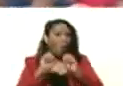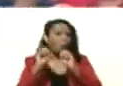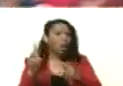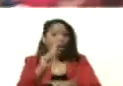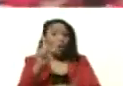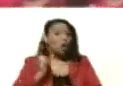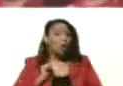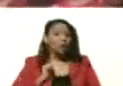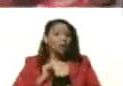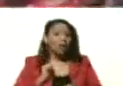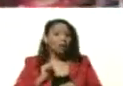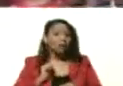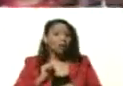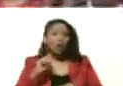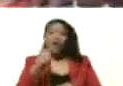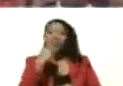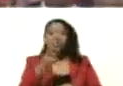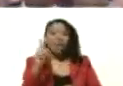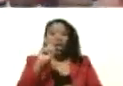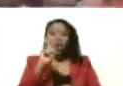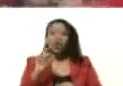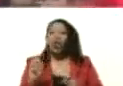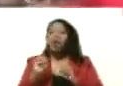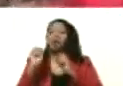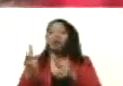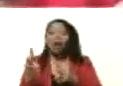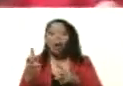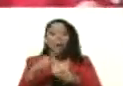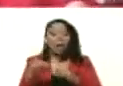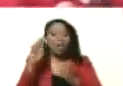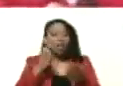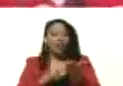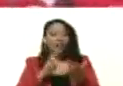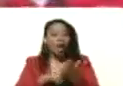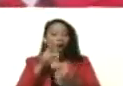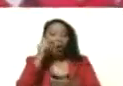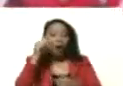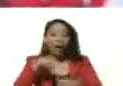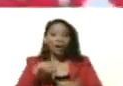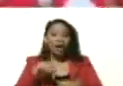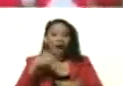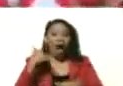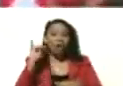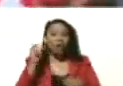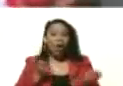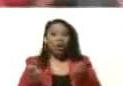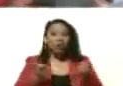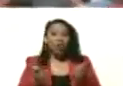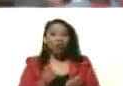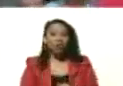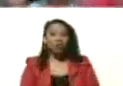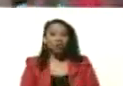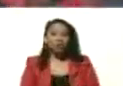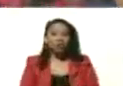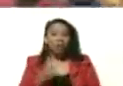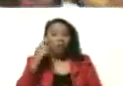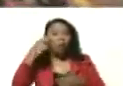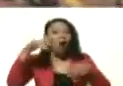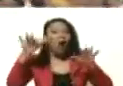aprovechan, no vayan a decir que no le dimos oportunidad, pero en verdad los hombres aquí están dominando. Vamos a